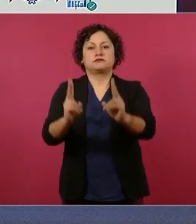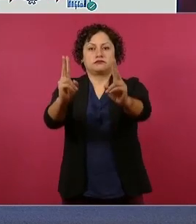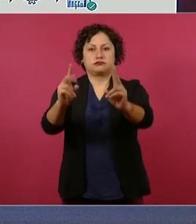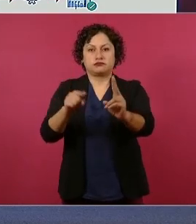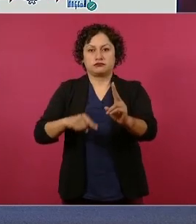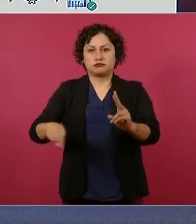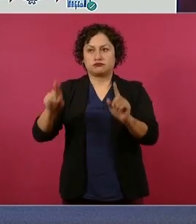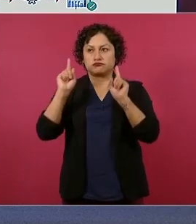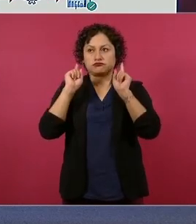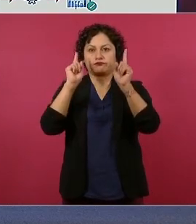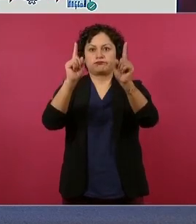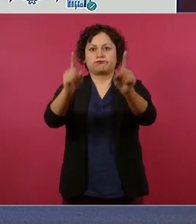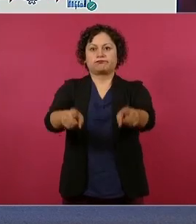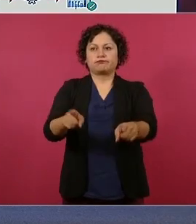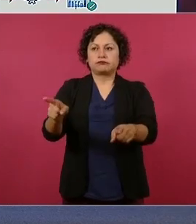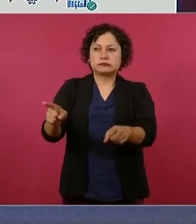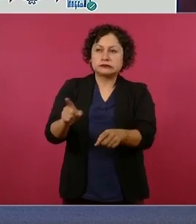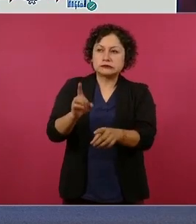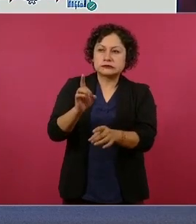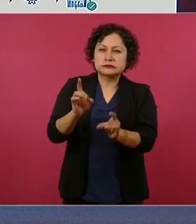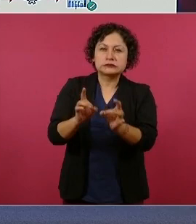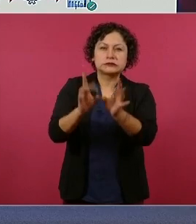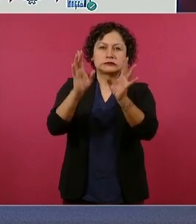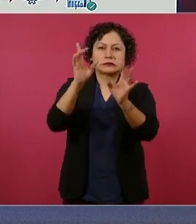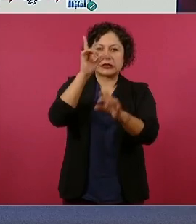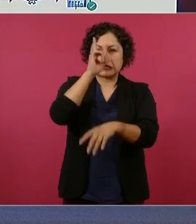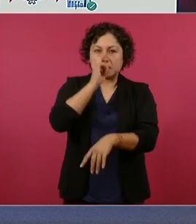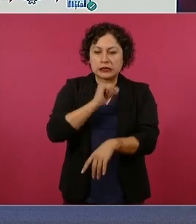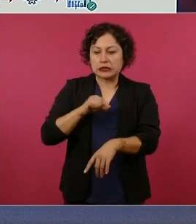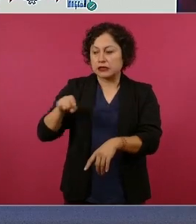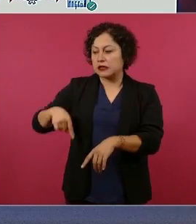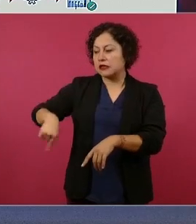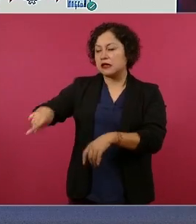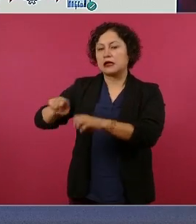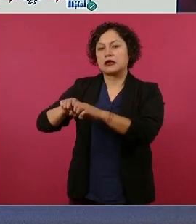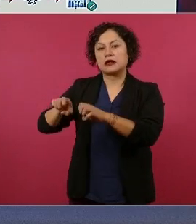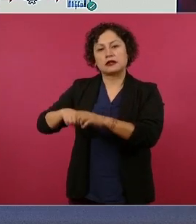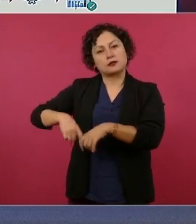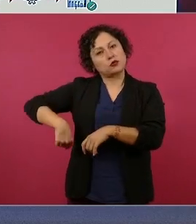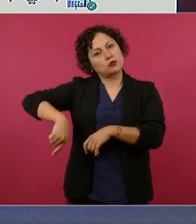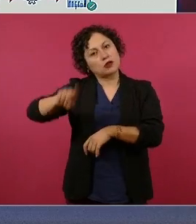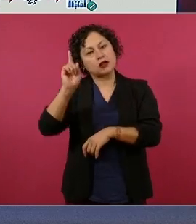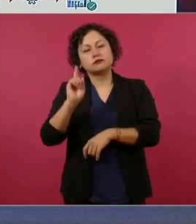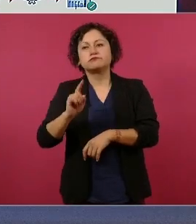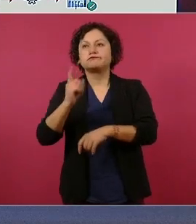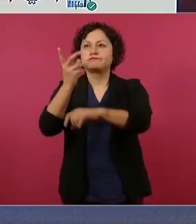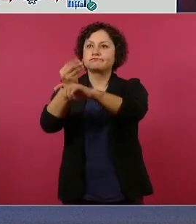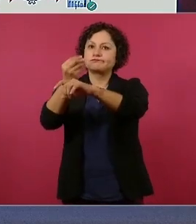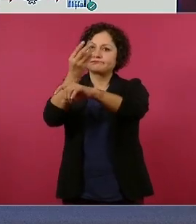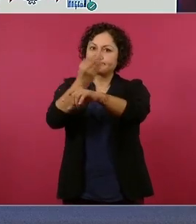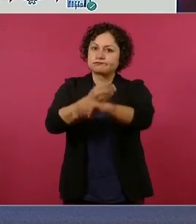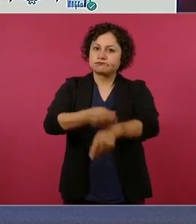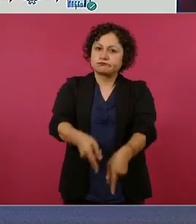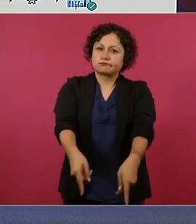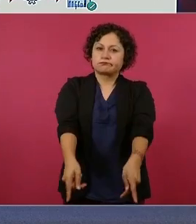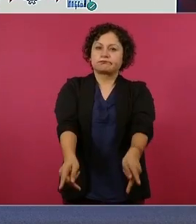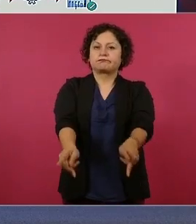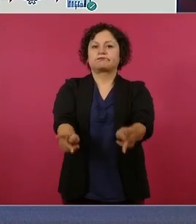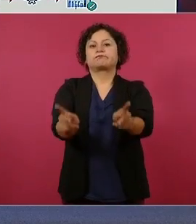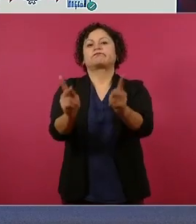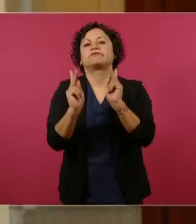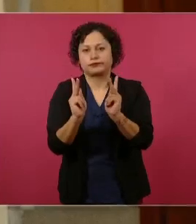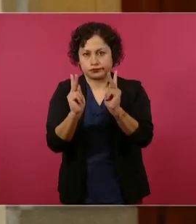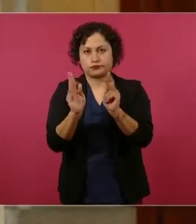un equipo especializado para poder recuperar esas 4 torres que fueron afectadas. se pudieron levantar a través de una